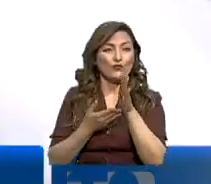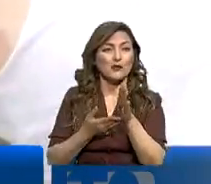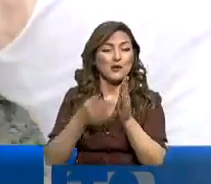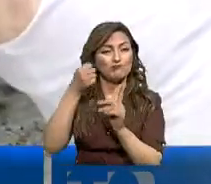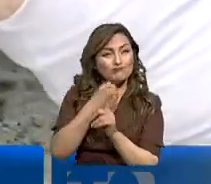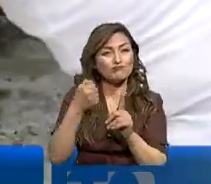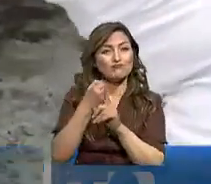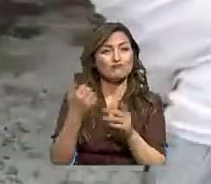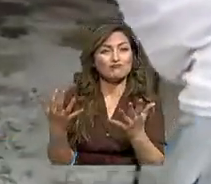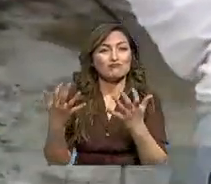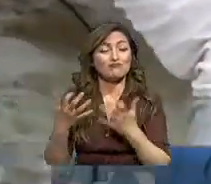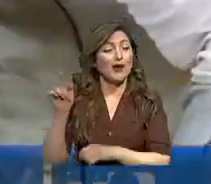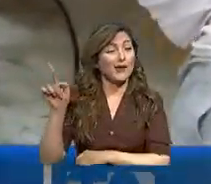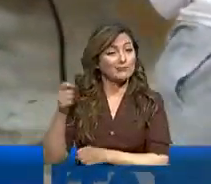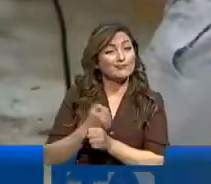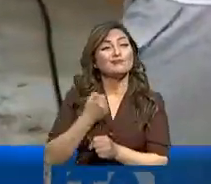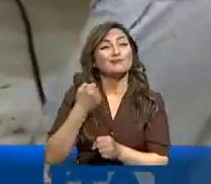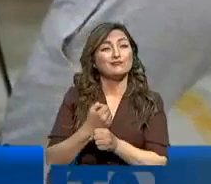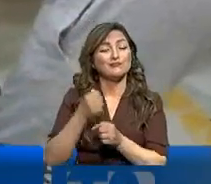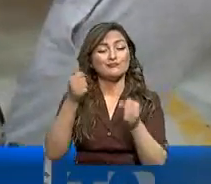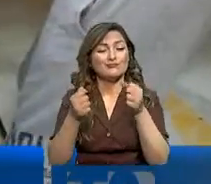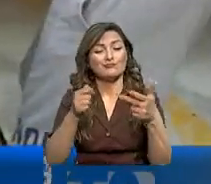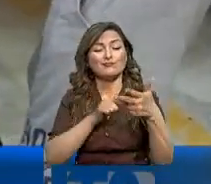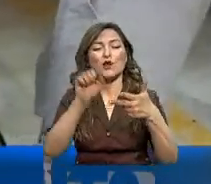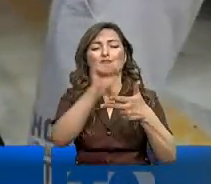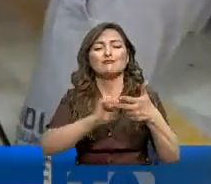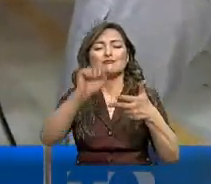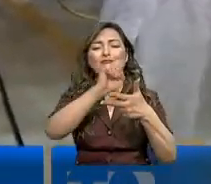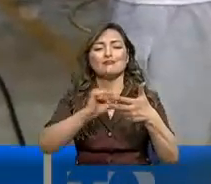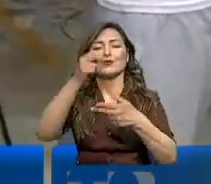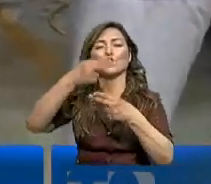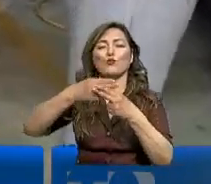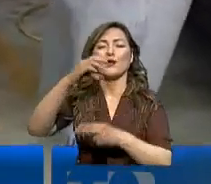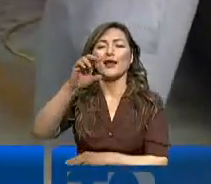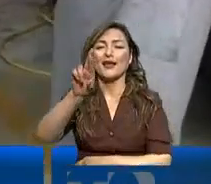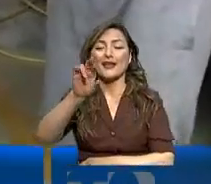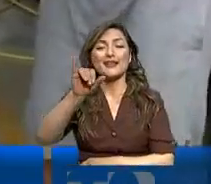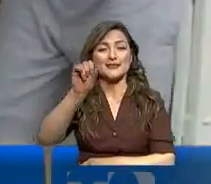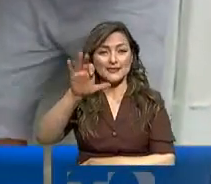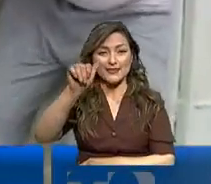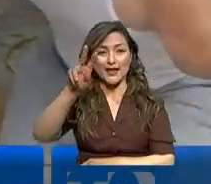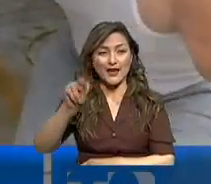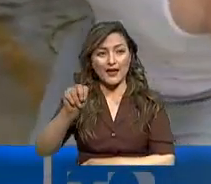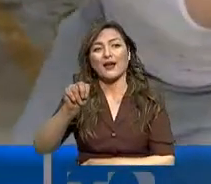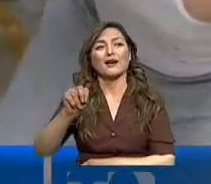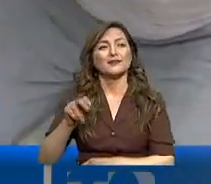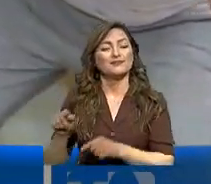de superación, se gana la vida lavando vehículos. Don Cristian Ramón Cedeño, de 46 años de edad.